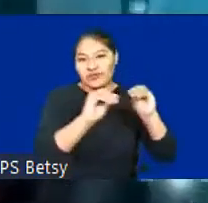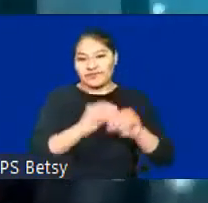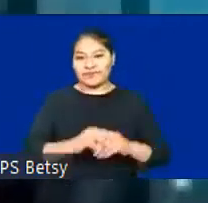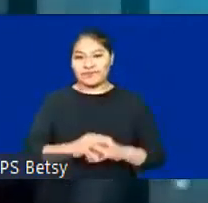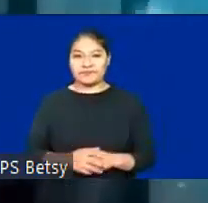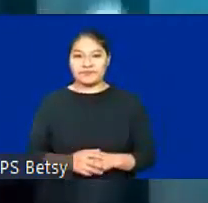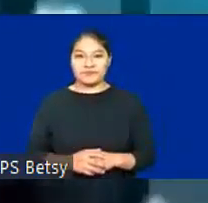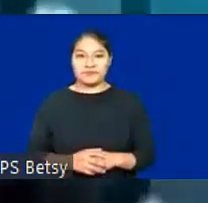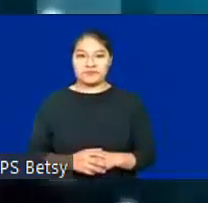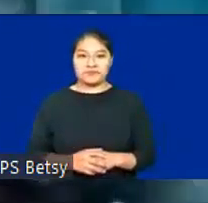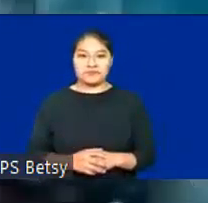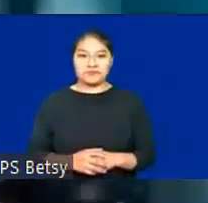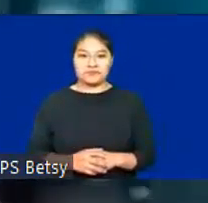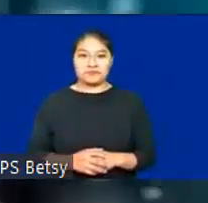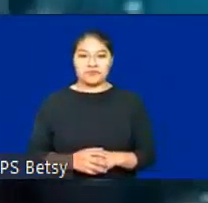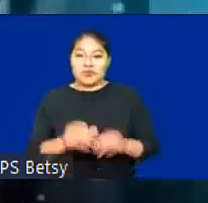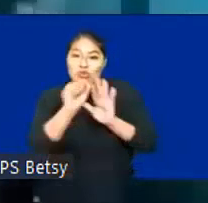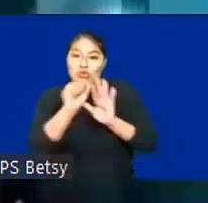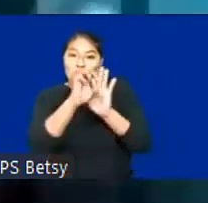mostrar